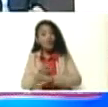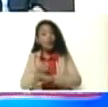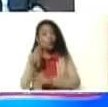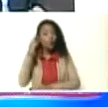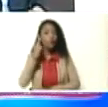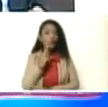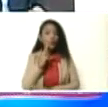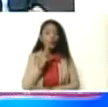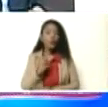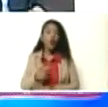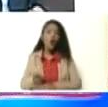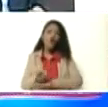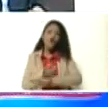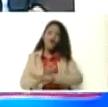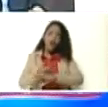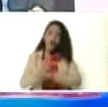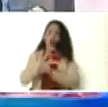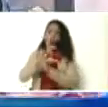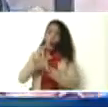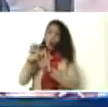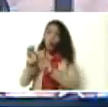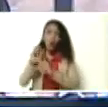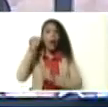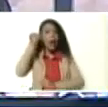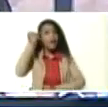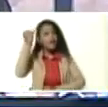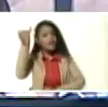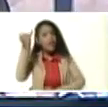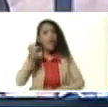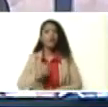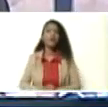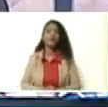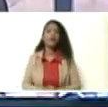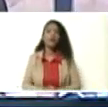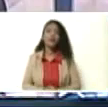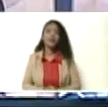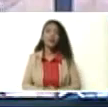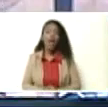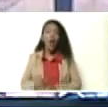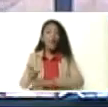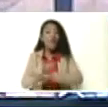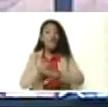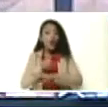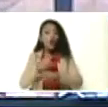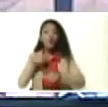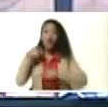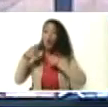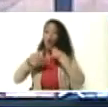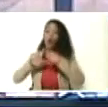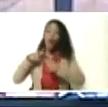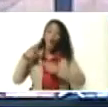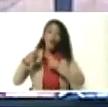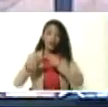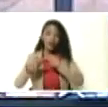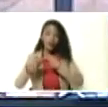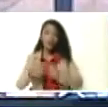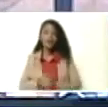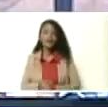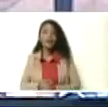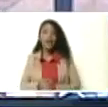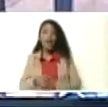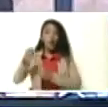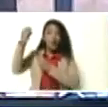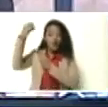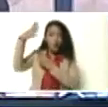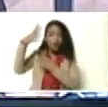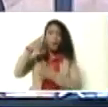el gobierno de la cultura, de las ideas, es el gobierno de los colores, de la luz,